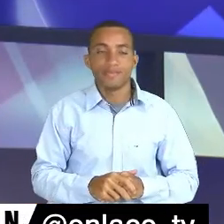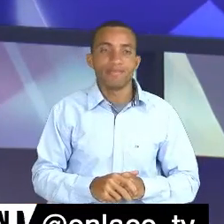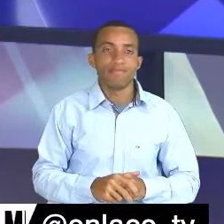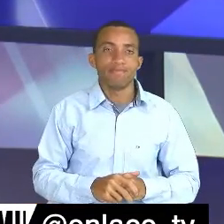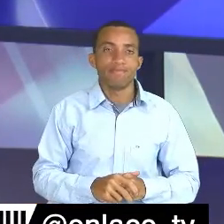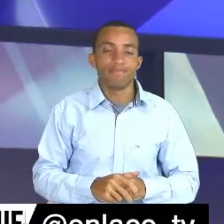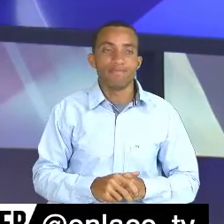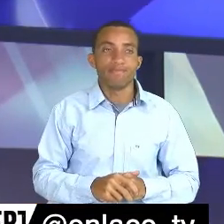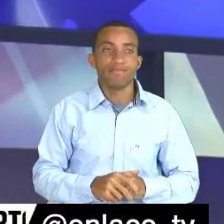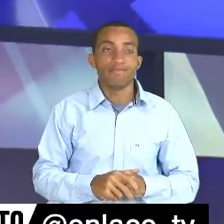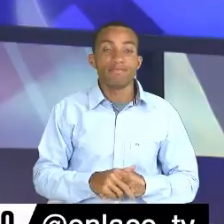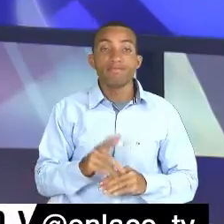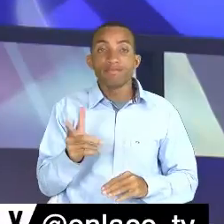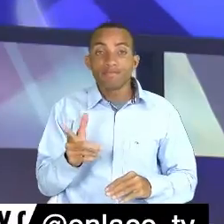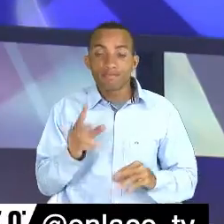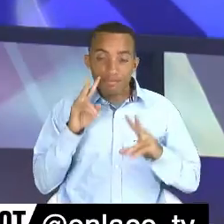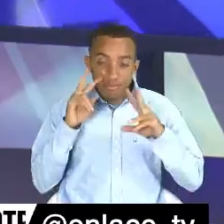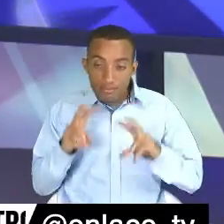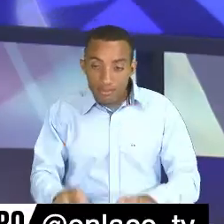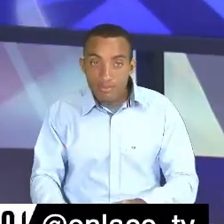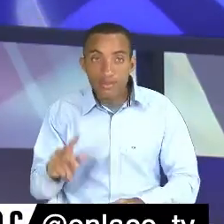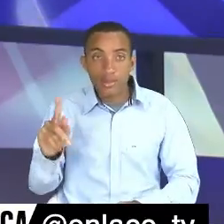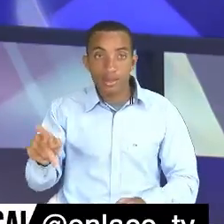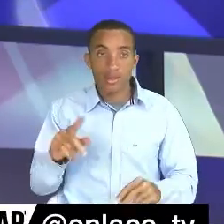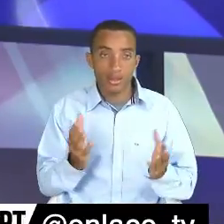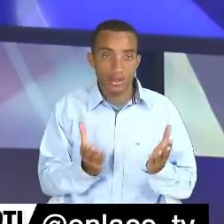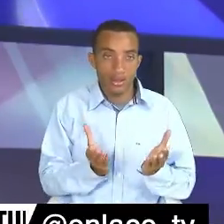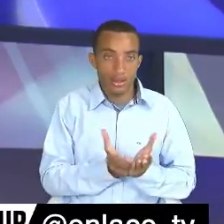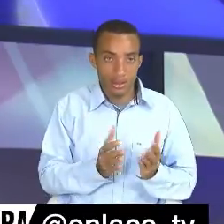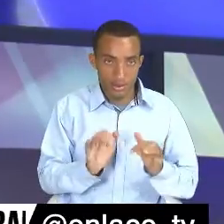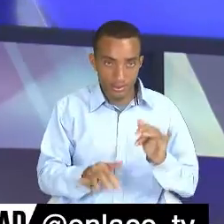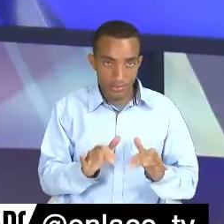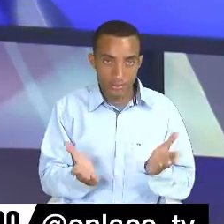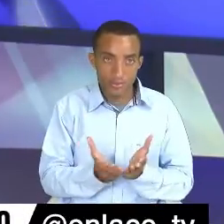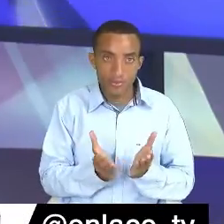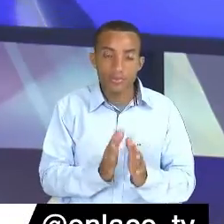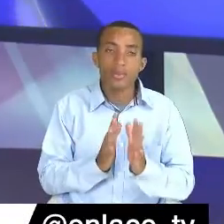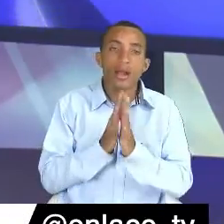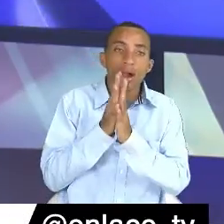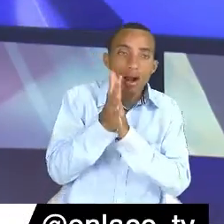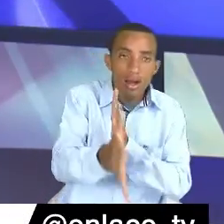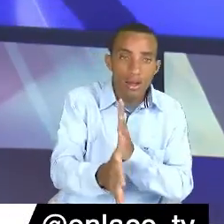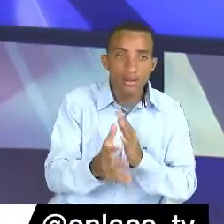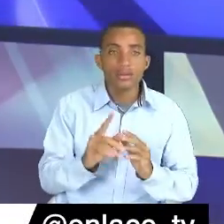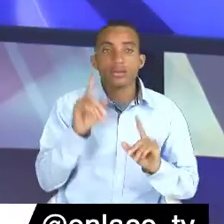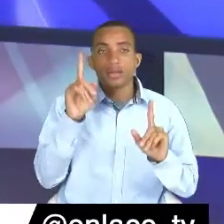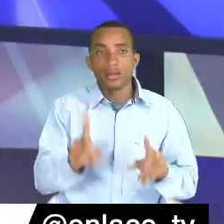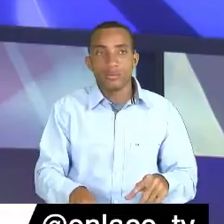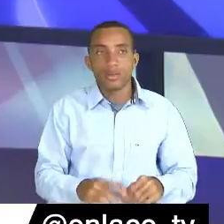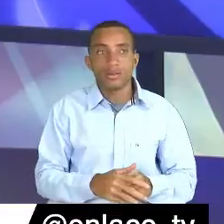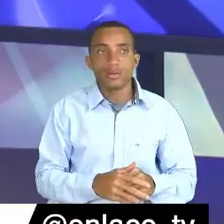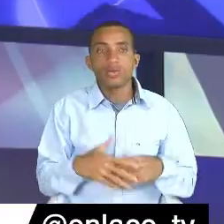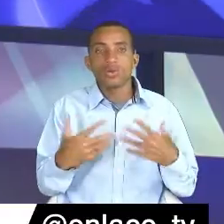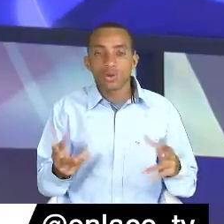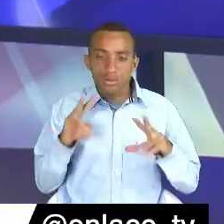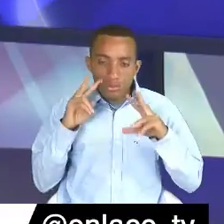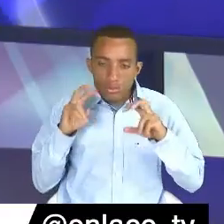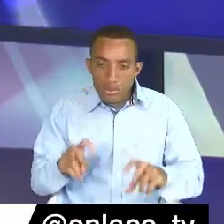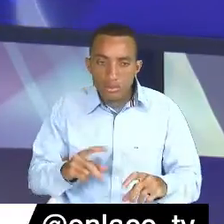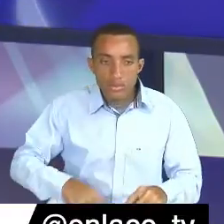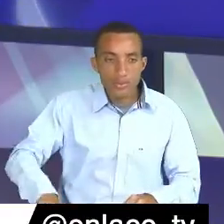a esta investigación, el secretario de Educación, Óscar Jaramillo, se pronunció. También habló sobre los resultados de los estudios hechos a